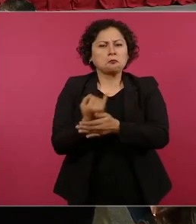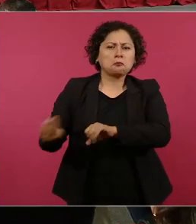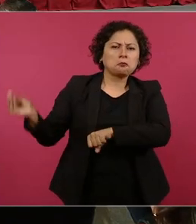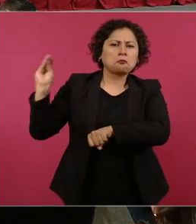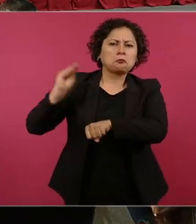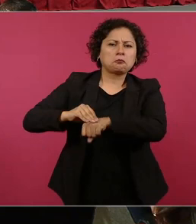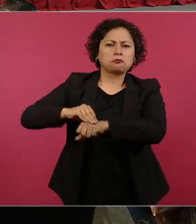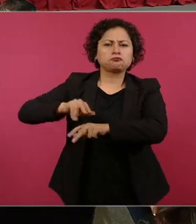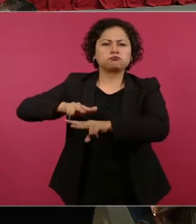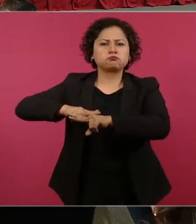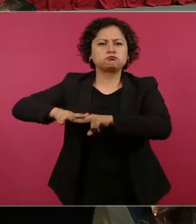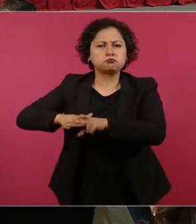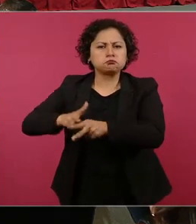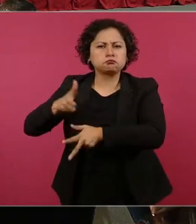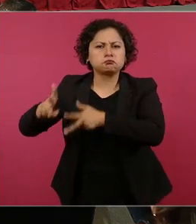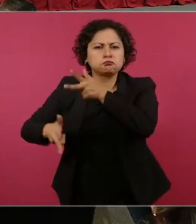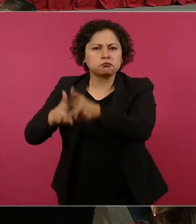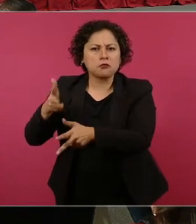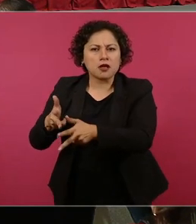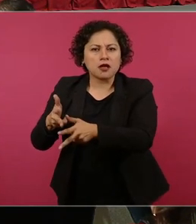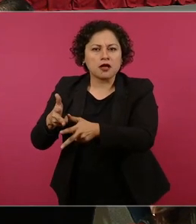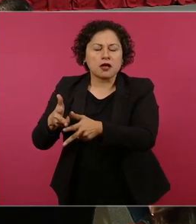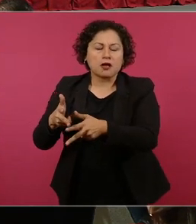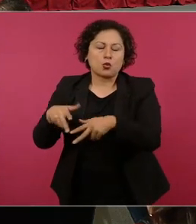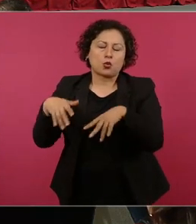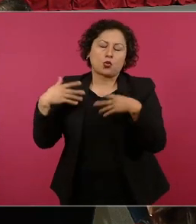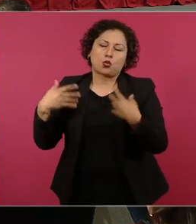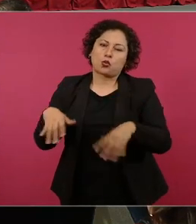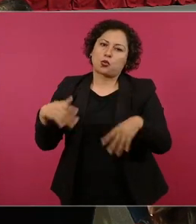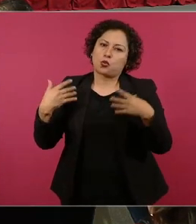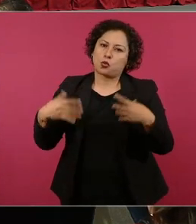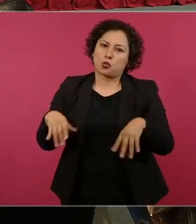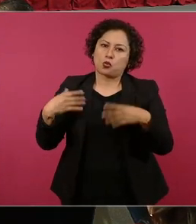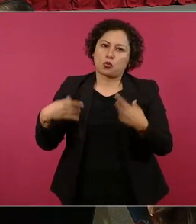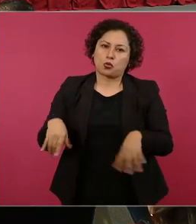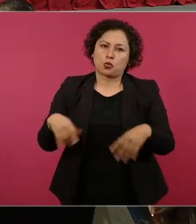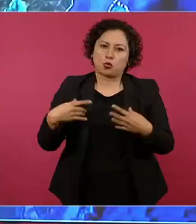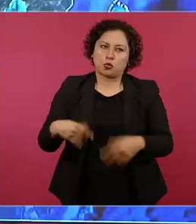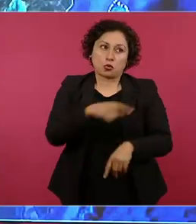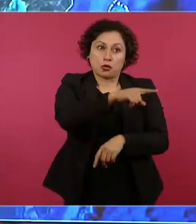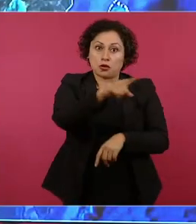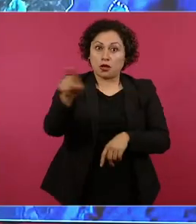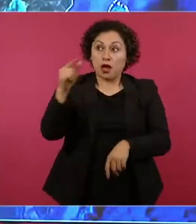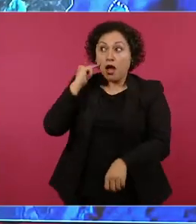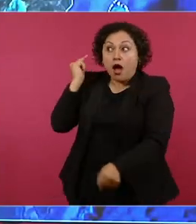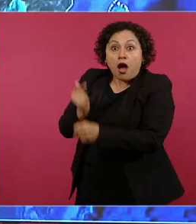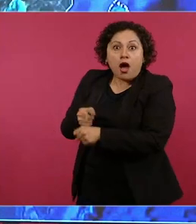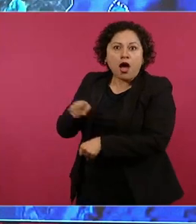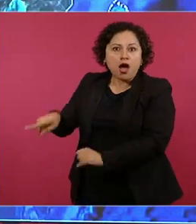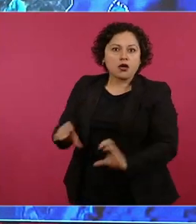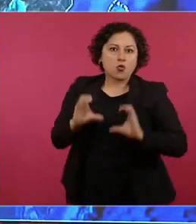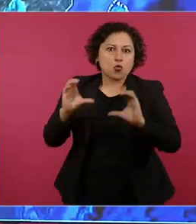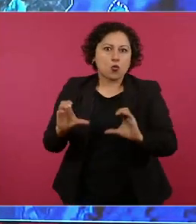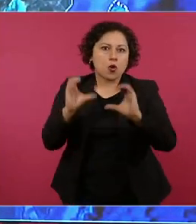lluvia muchísimas asociaciones de pseudo